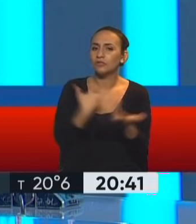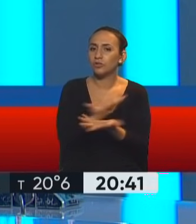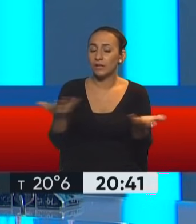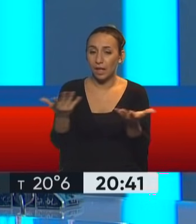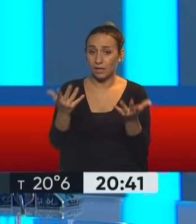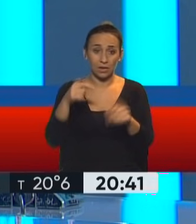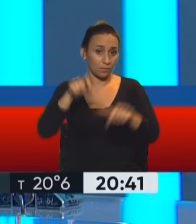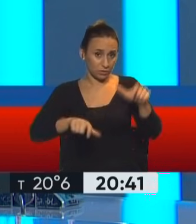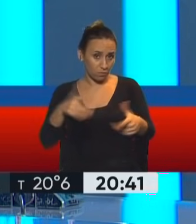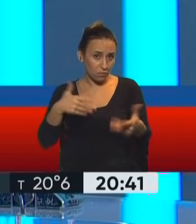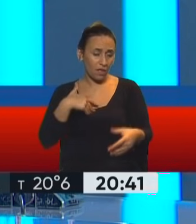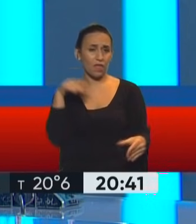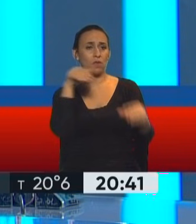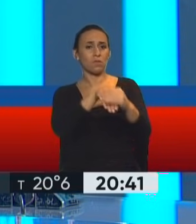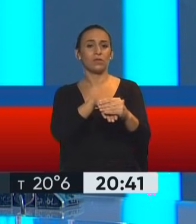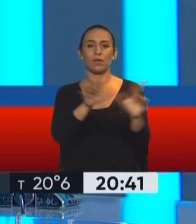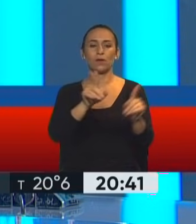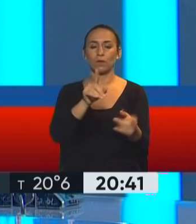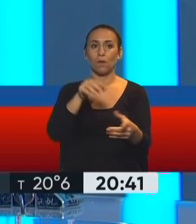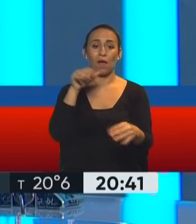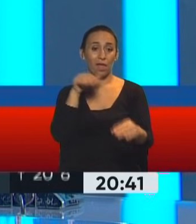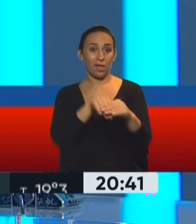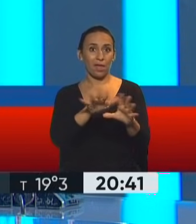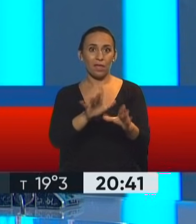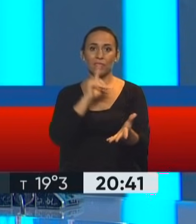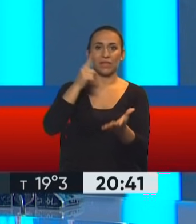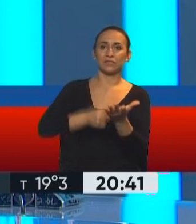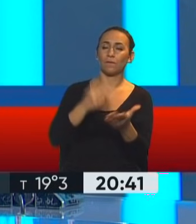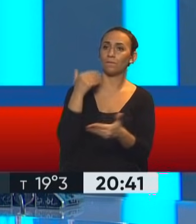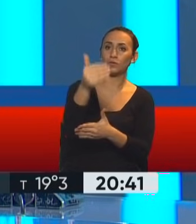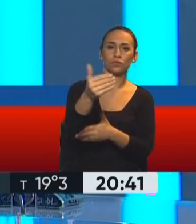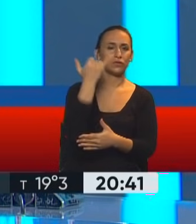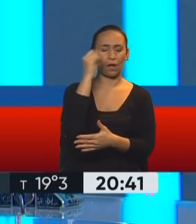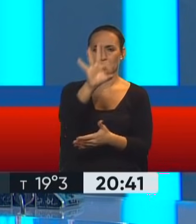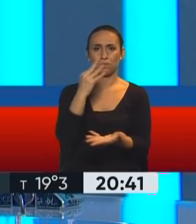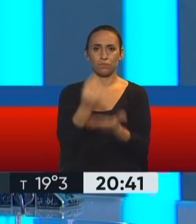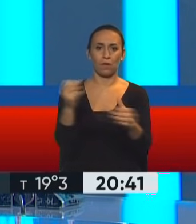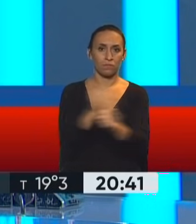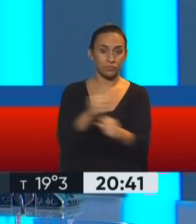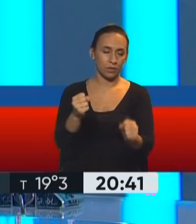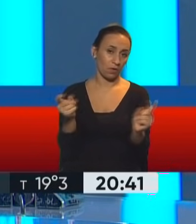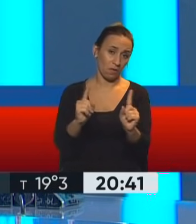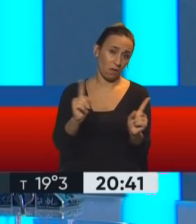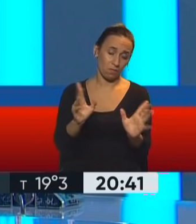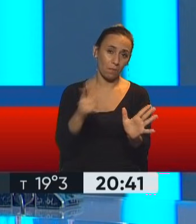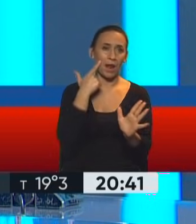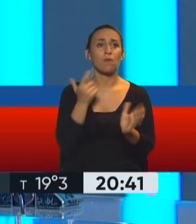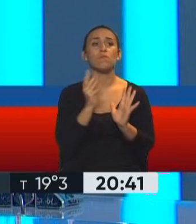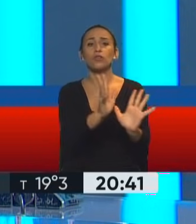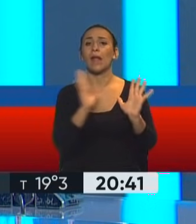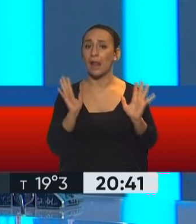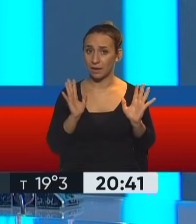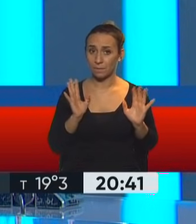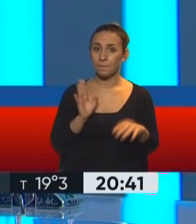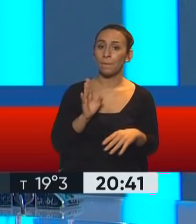realmente lo que tiene ganas sin pensar que esto va a determinar el futuro, inclusive pensando en opciones que tienen más que ver con el control